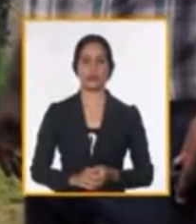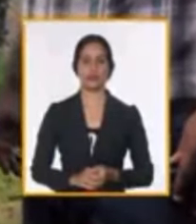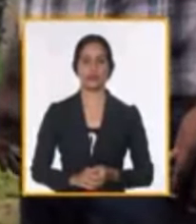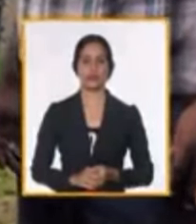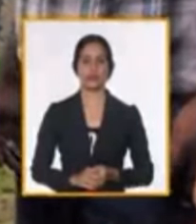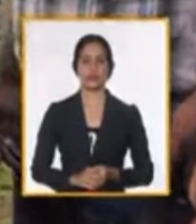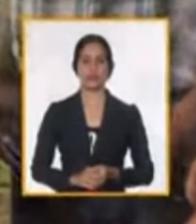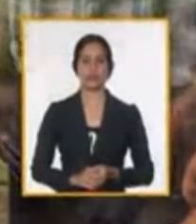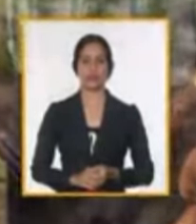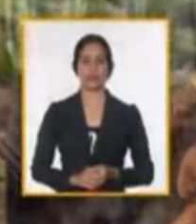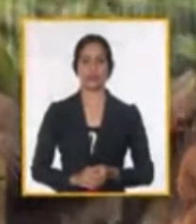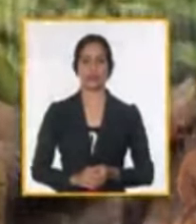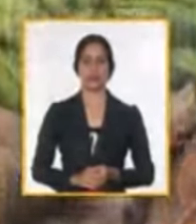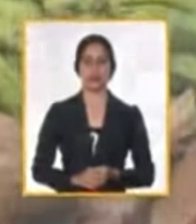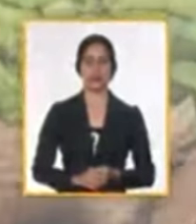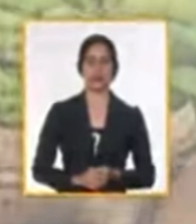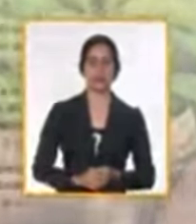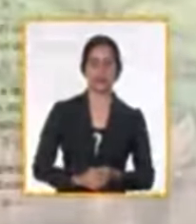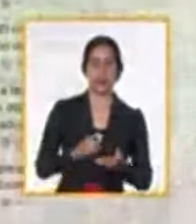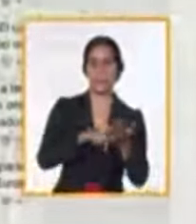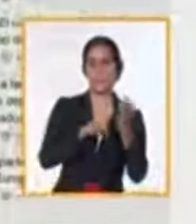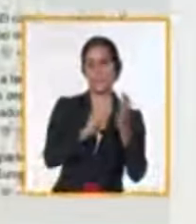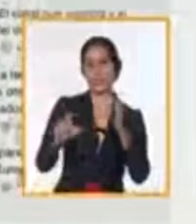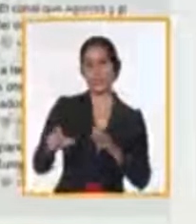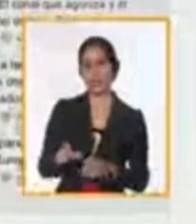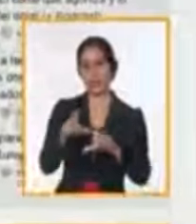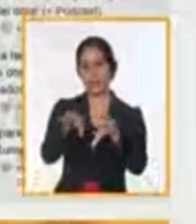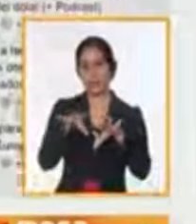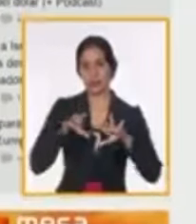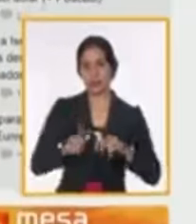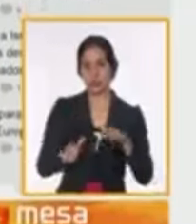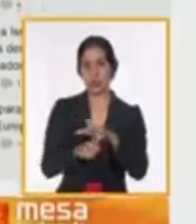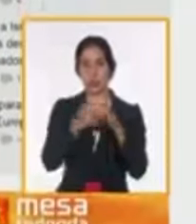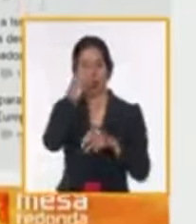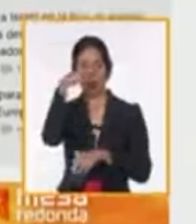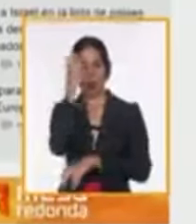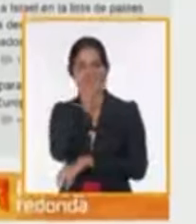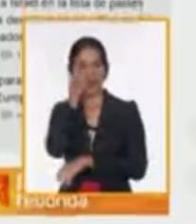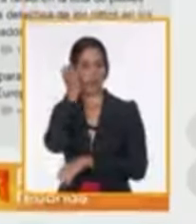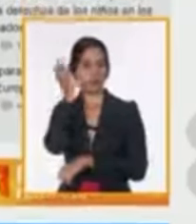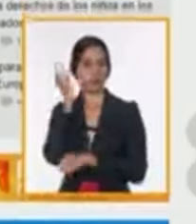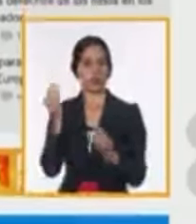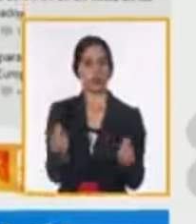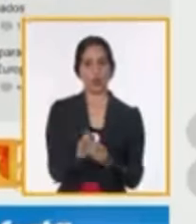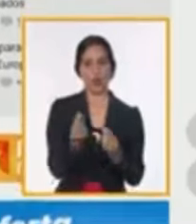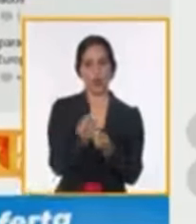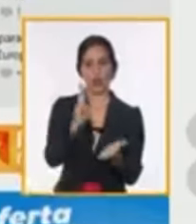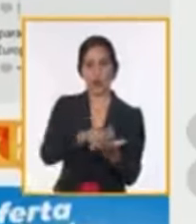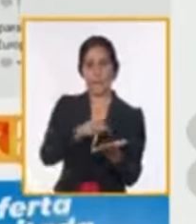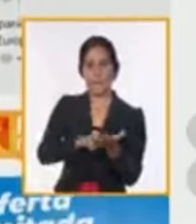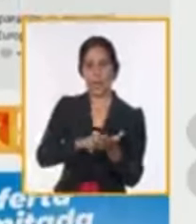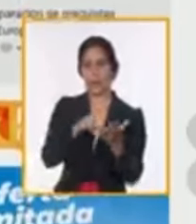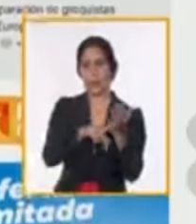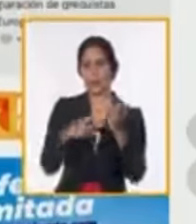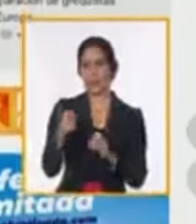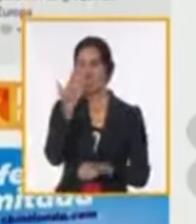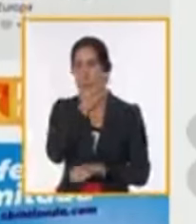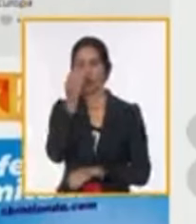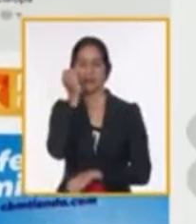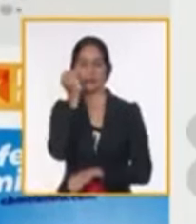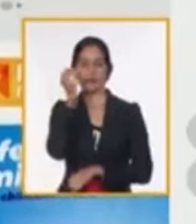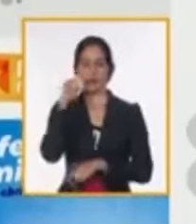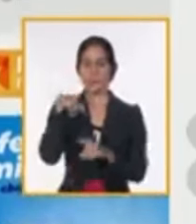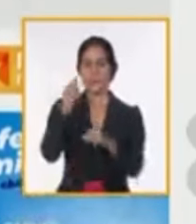Central del Partido y Presidente de la República, Miguel Díaz-Canel Bermúdez, acompañado del miembro del Buró Político, Roberto Morales Ojeda, y